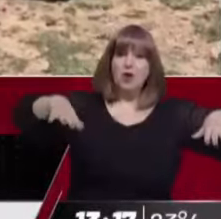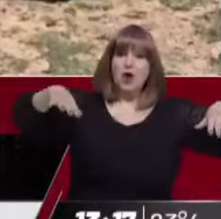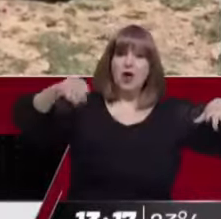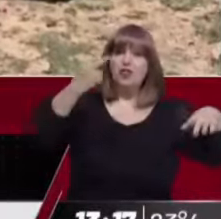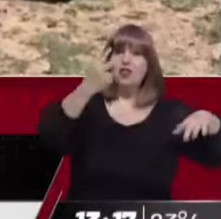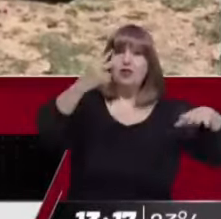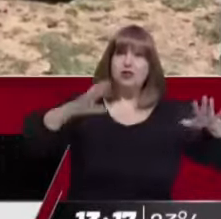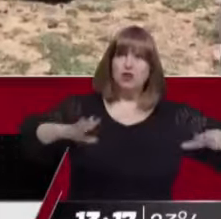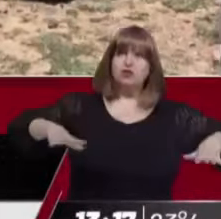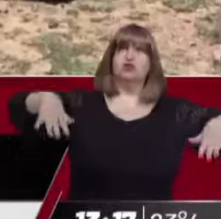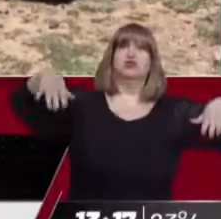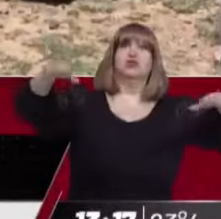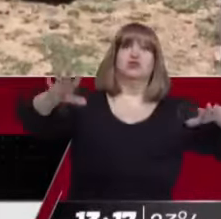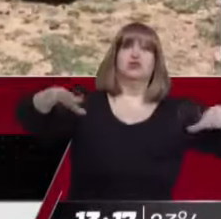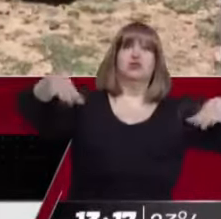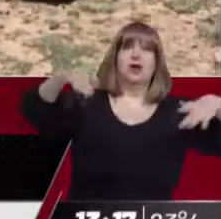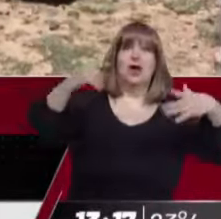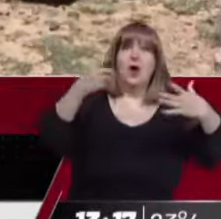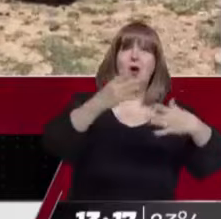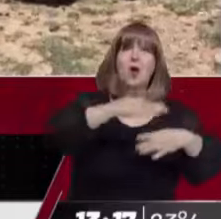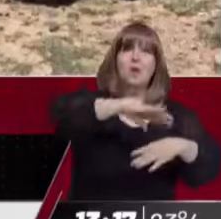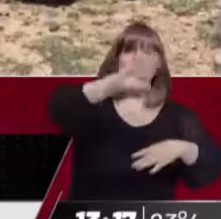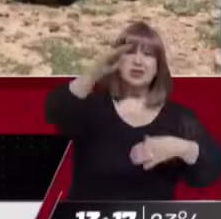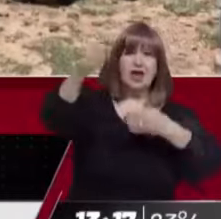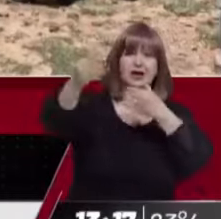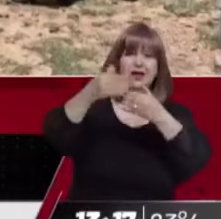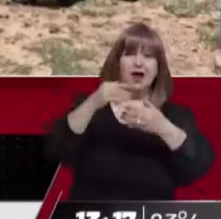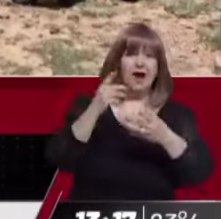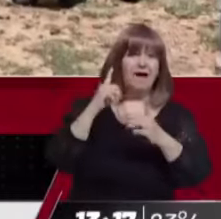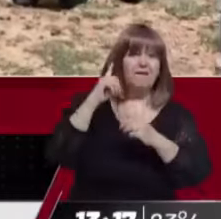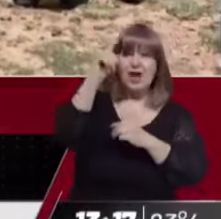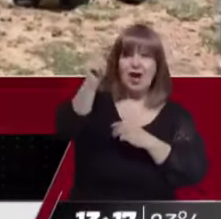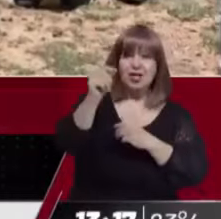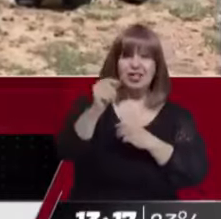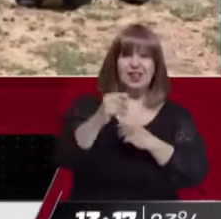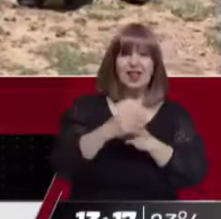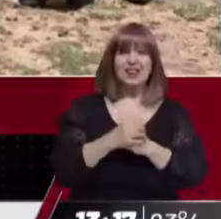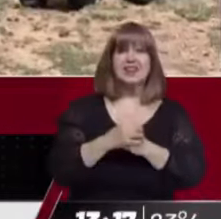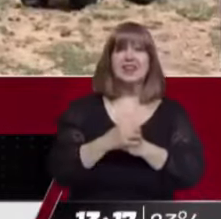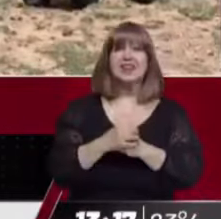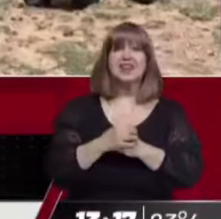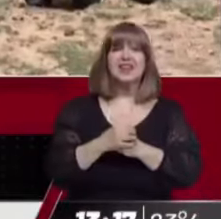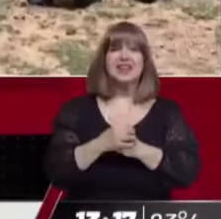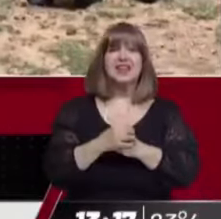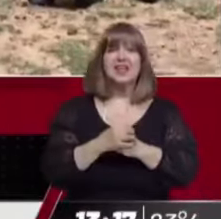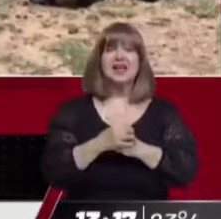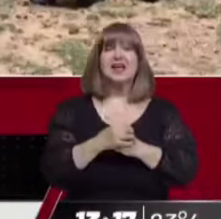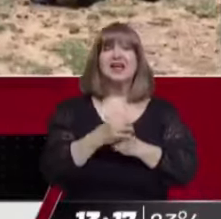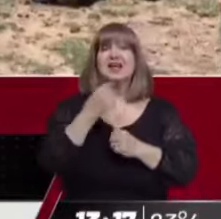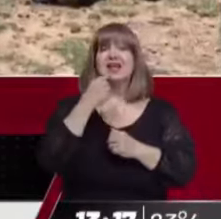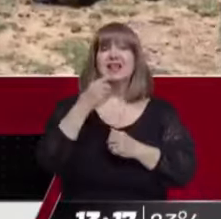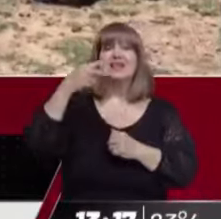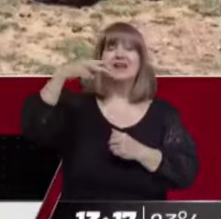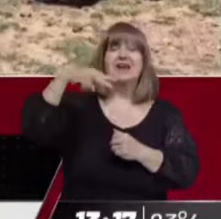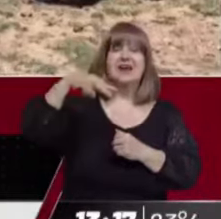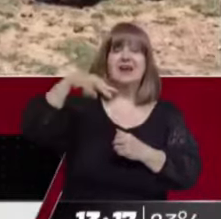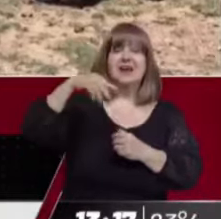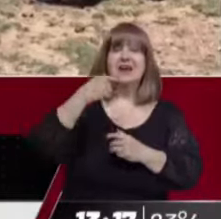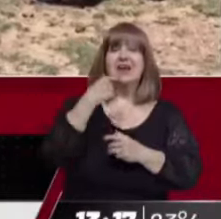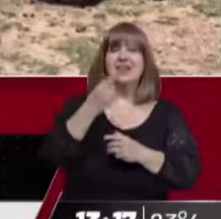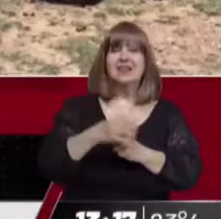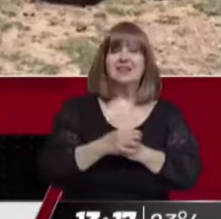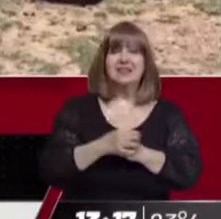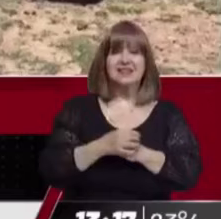montaña? Sí, yo también vi. ¿Te gustó? Sí. Si le podés saludar, ¿qué le dirías a Nehuec?